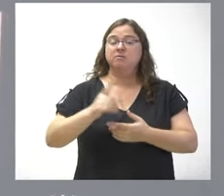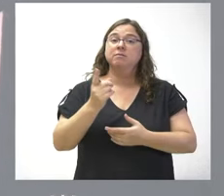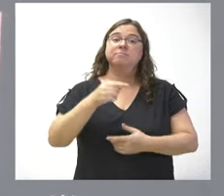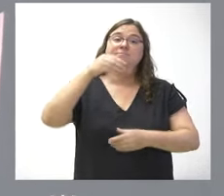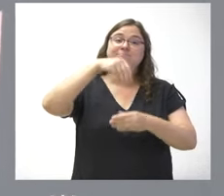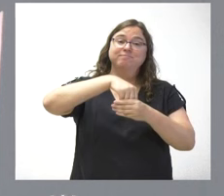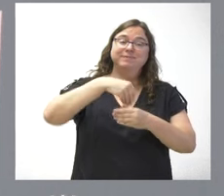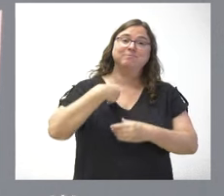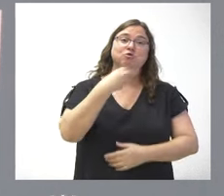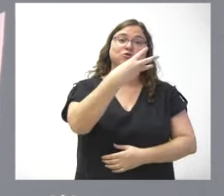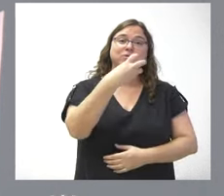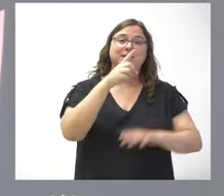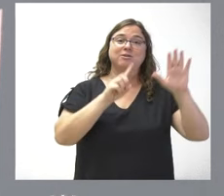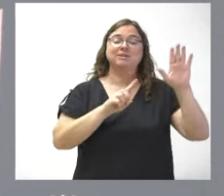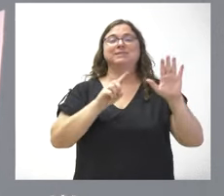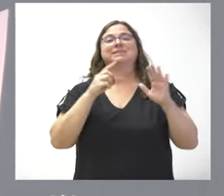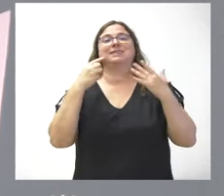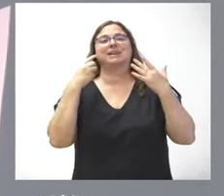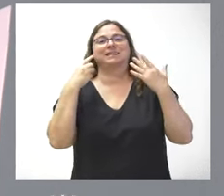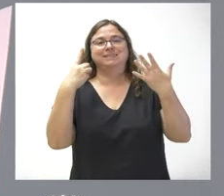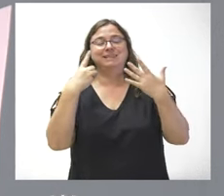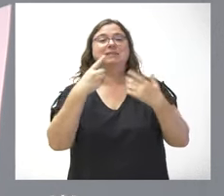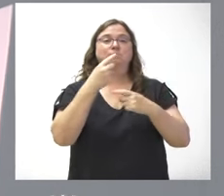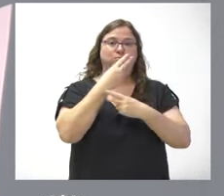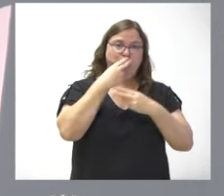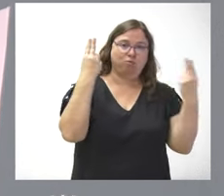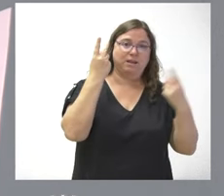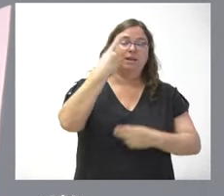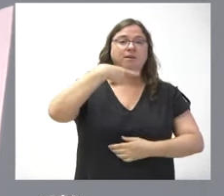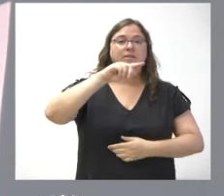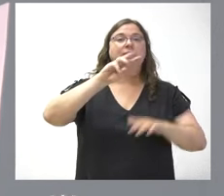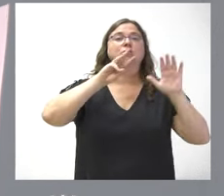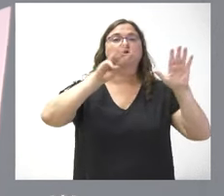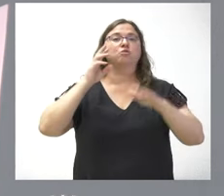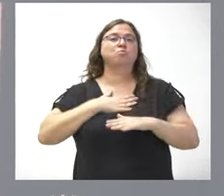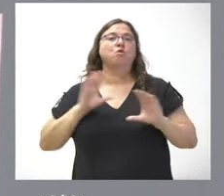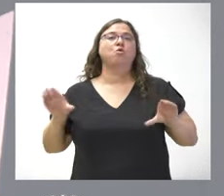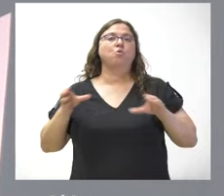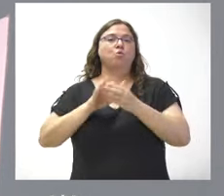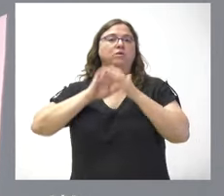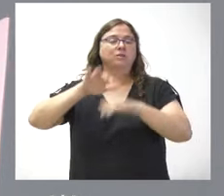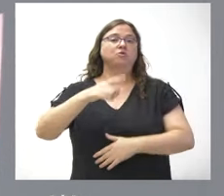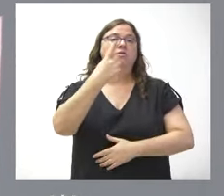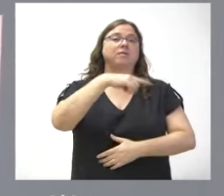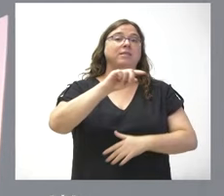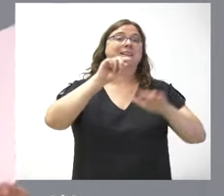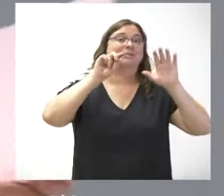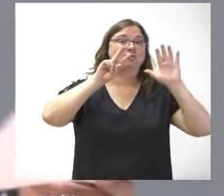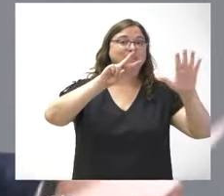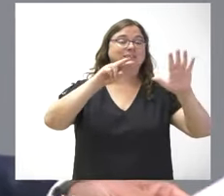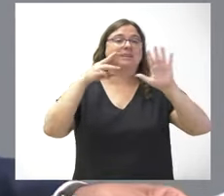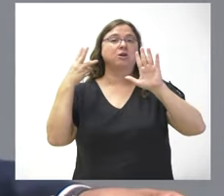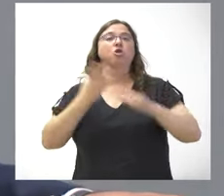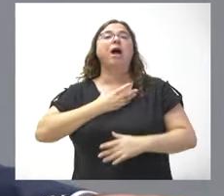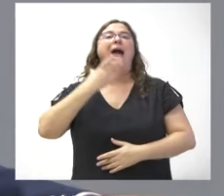366 son centros públicos 188 son de la junta de Castilla y león y 178 son de los